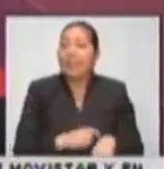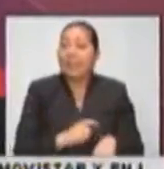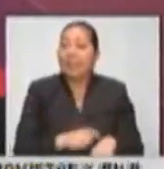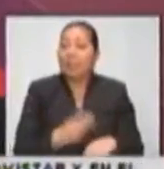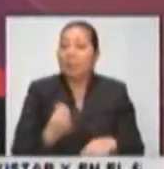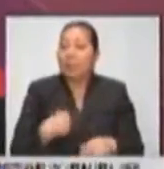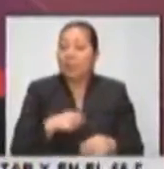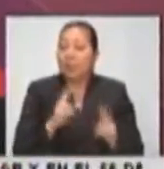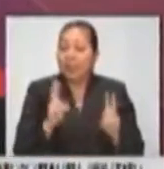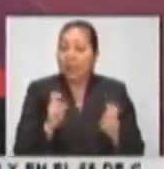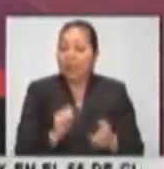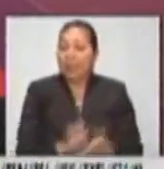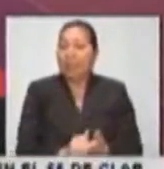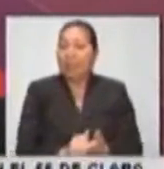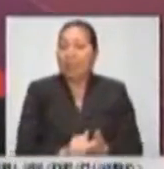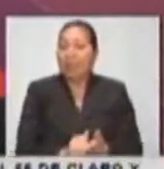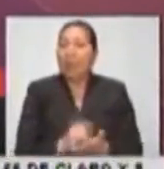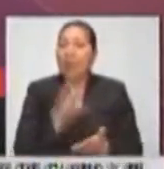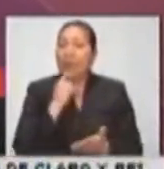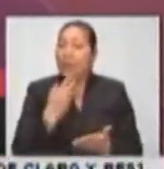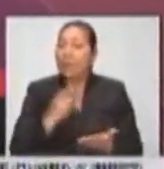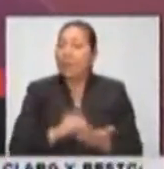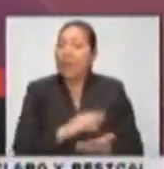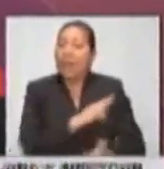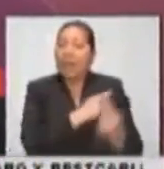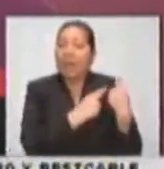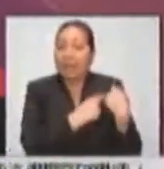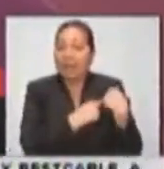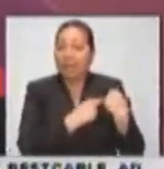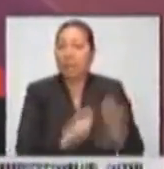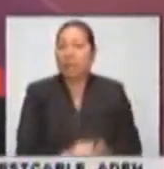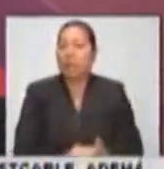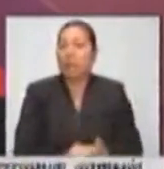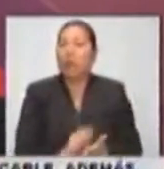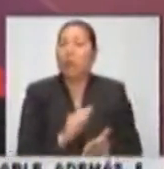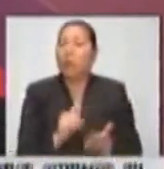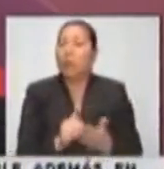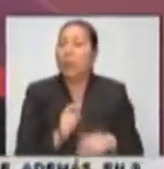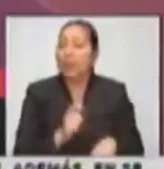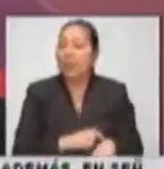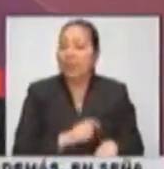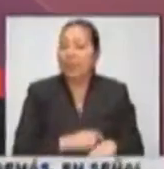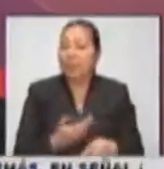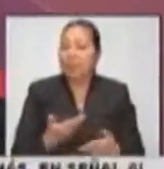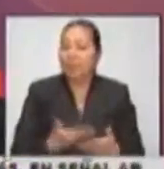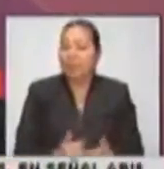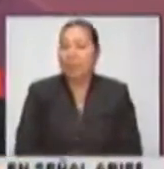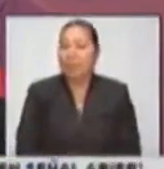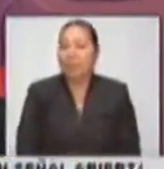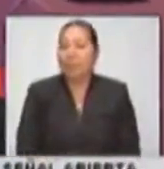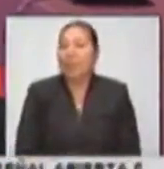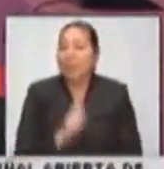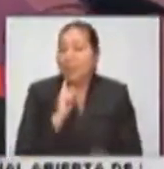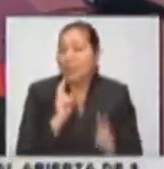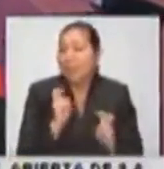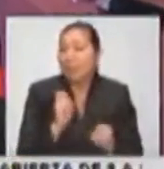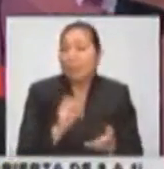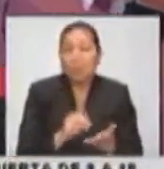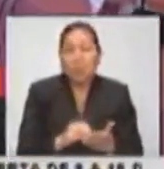como estos temas económicos de los transables, ¿no es cierto?, pero eso ya toma el tiempo que va a tomar, son temas muy